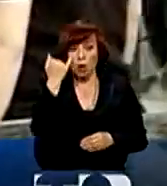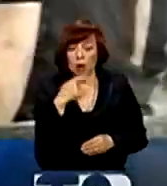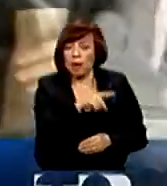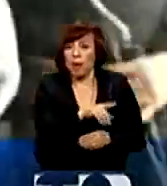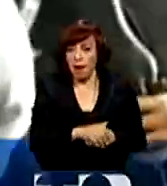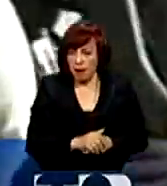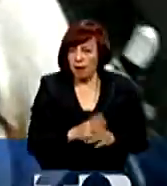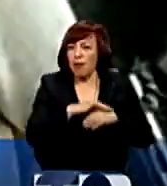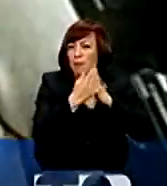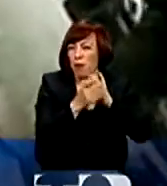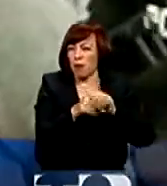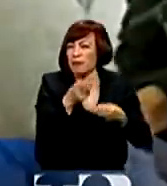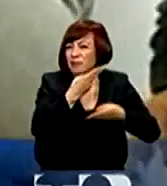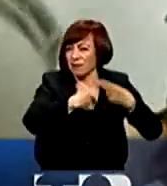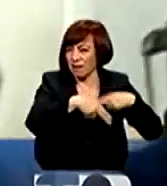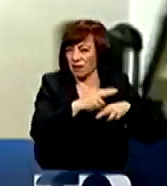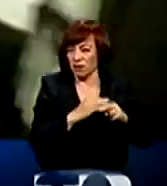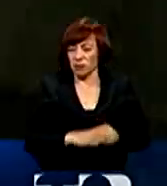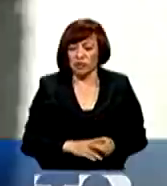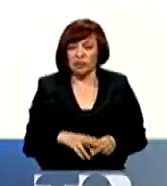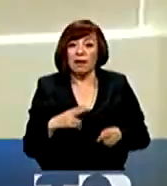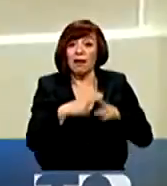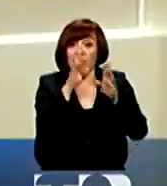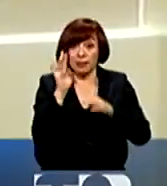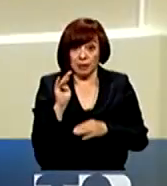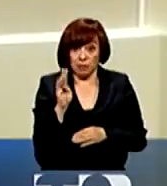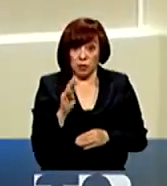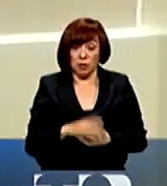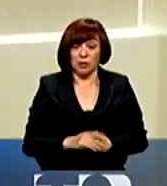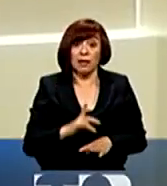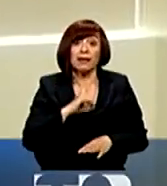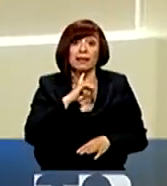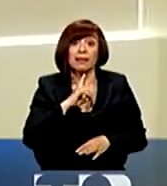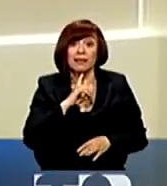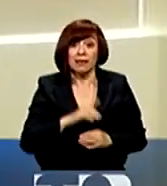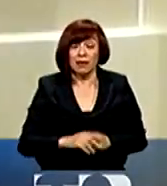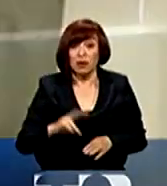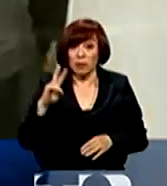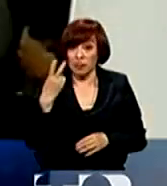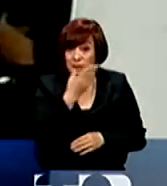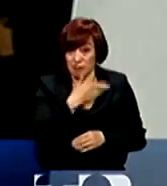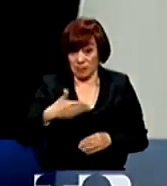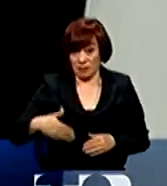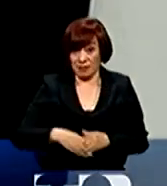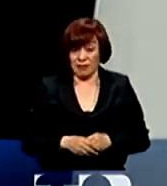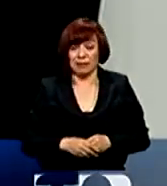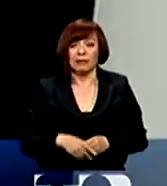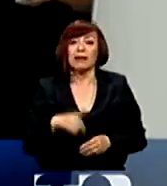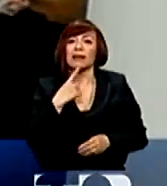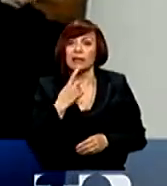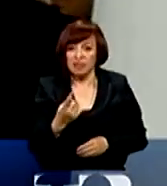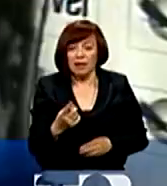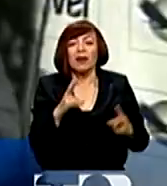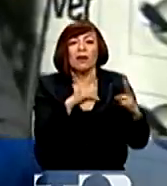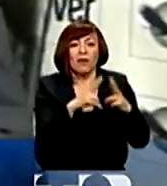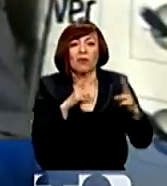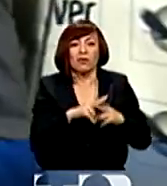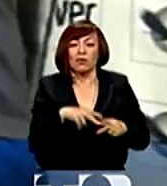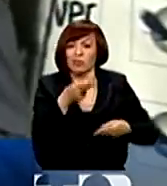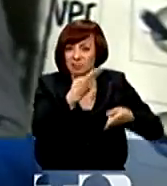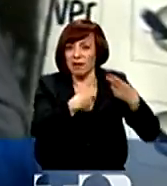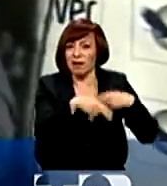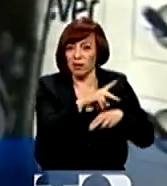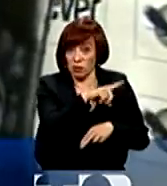caso. Hace poco, la ex esposa del tío del ex vicepresidente dijo conocer información sobre los negocios de ambos. Por su carácter